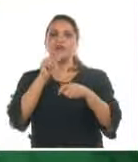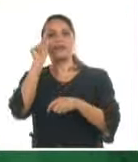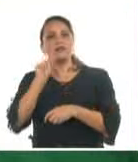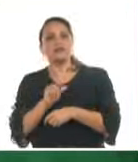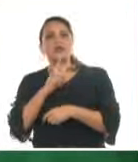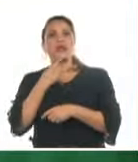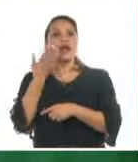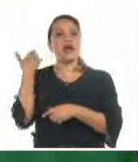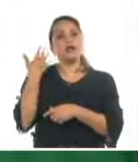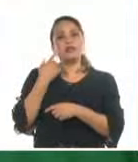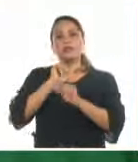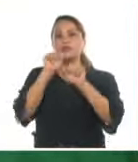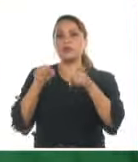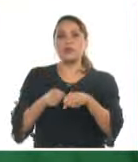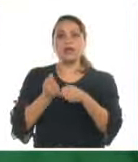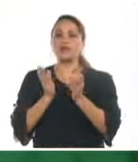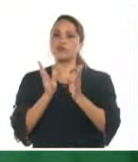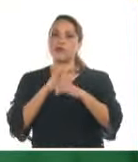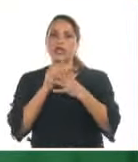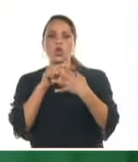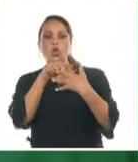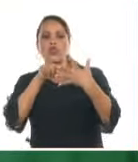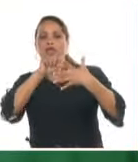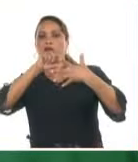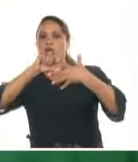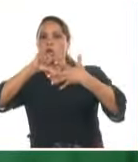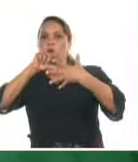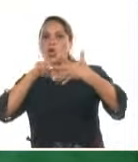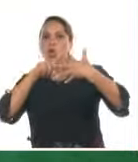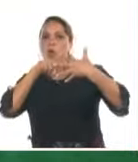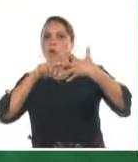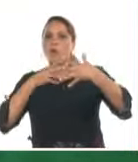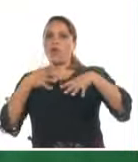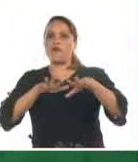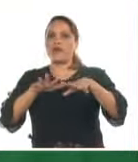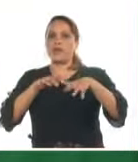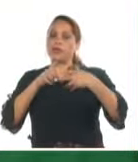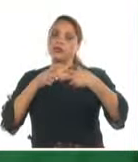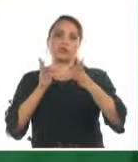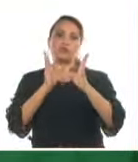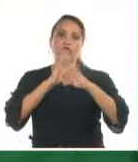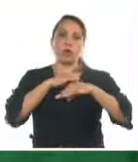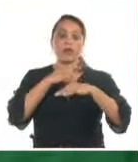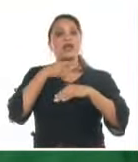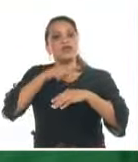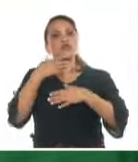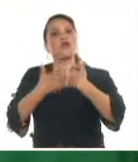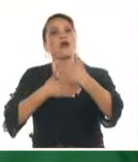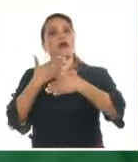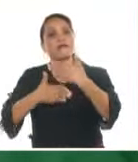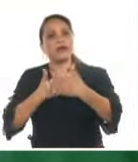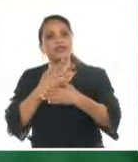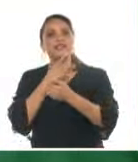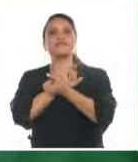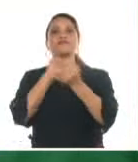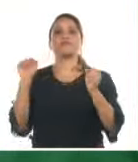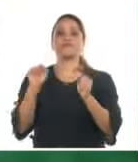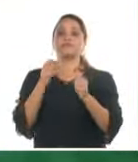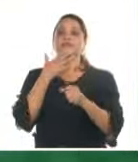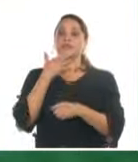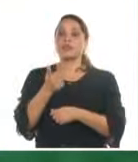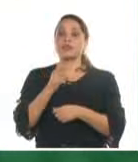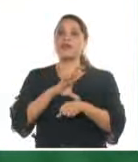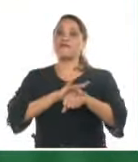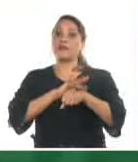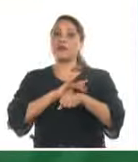de abrir los dedos y cerrar los dedos. Entonces, es un avance grande para los enfermos que después de